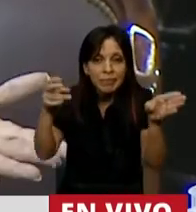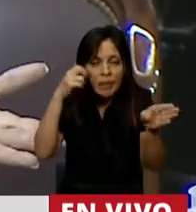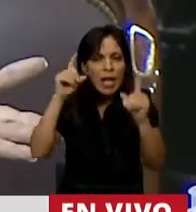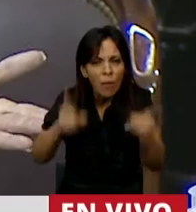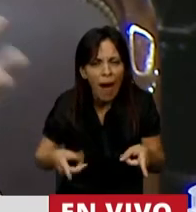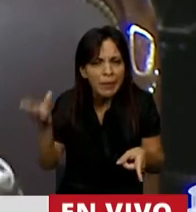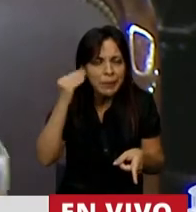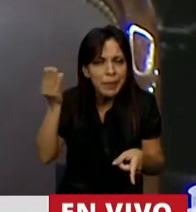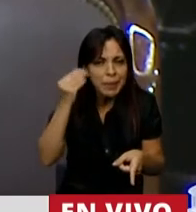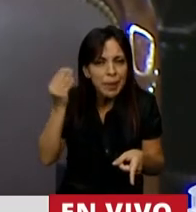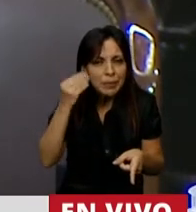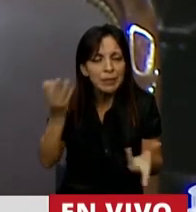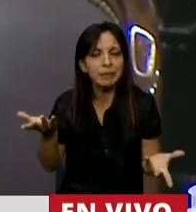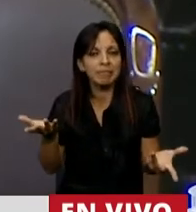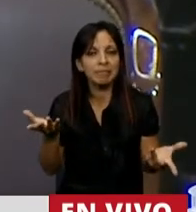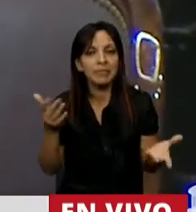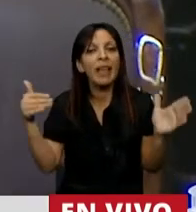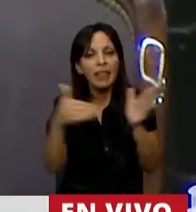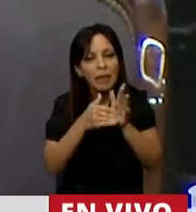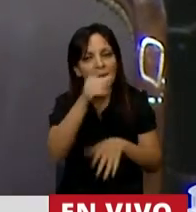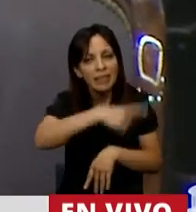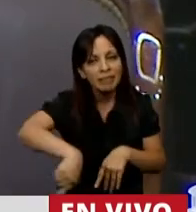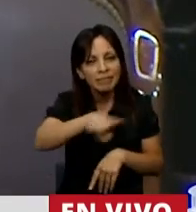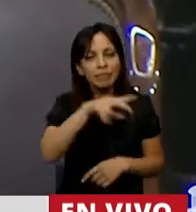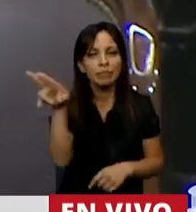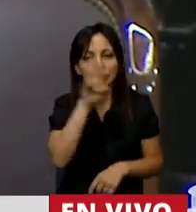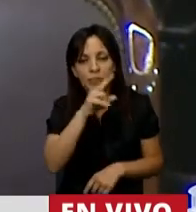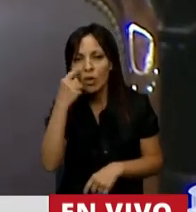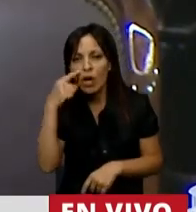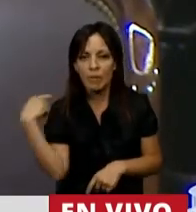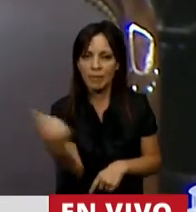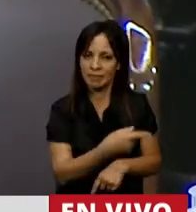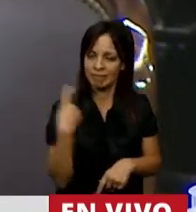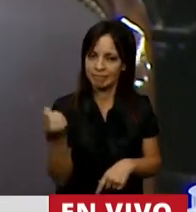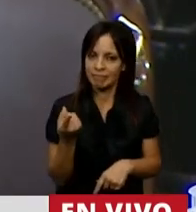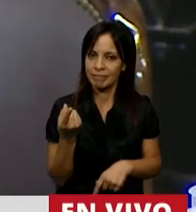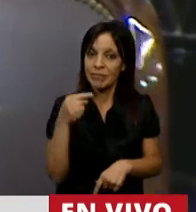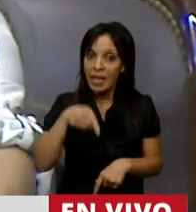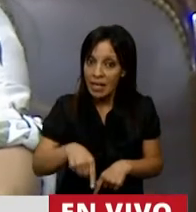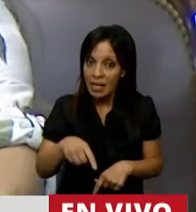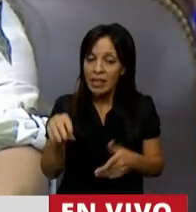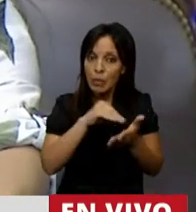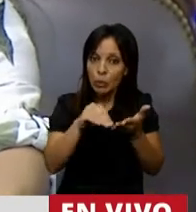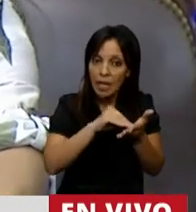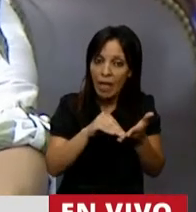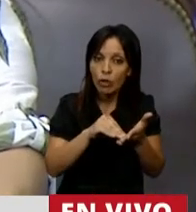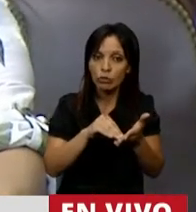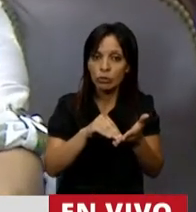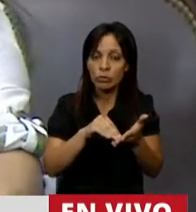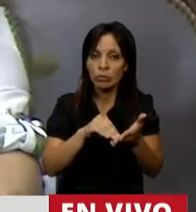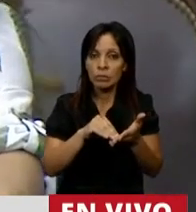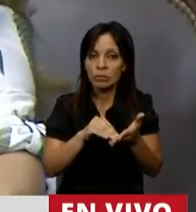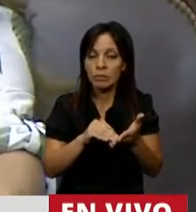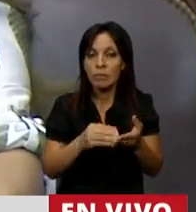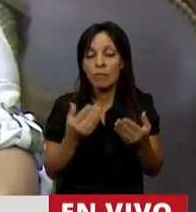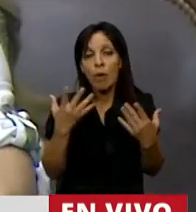y depende de todas y todos nosotros que este Parlamento, de una buena